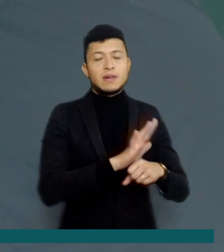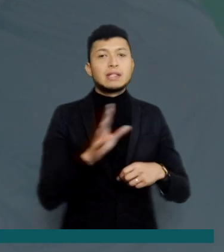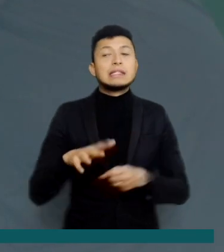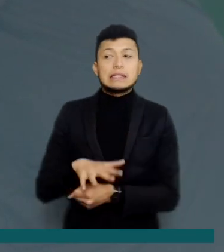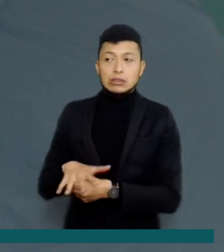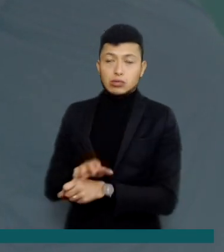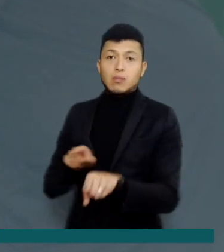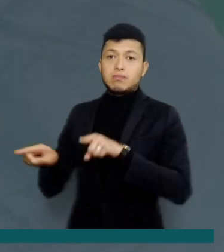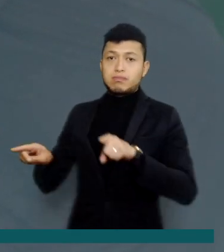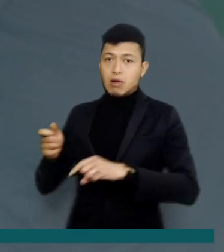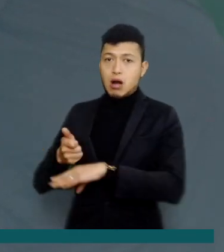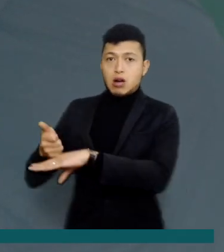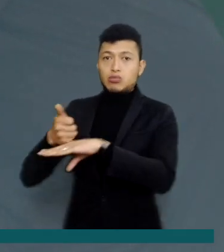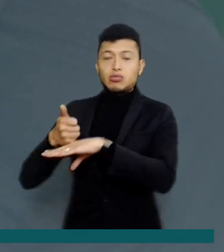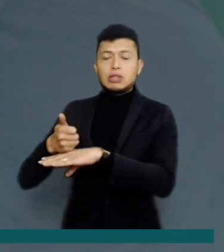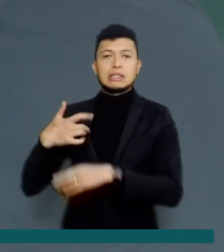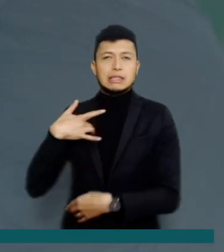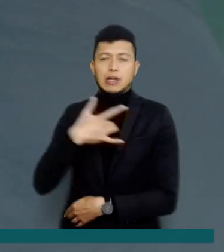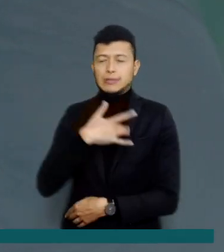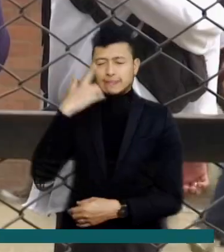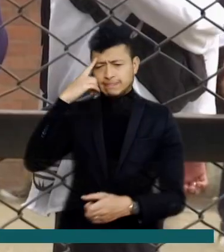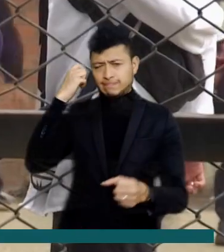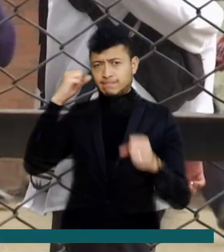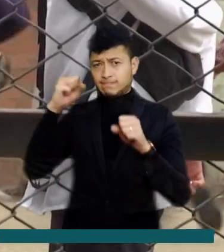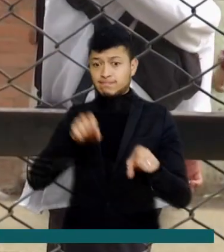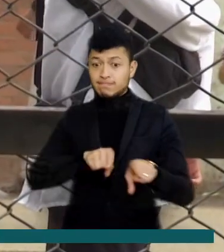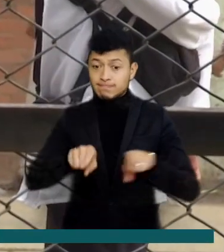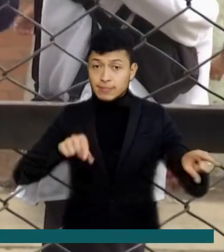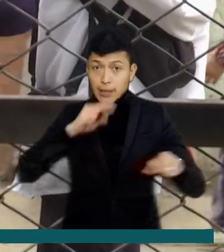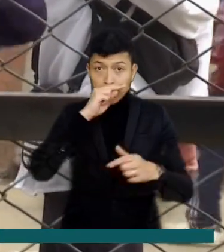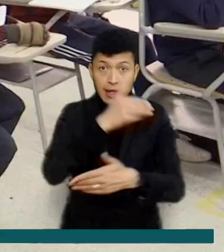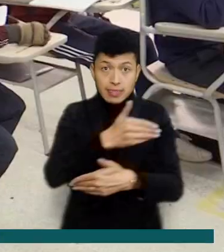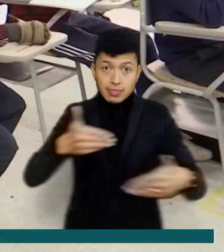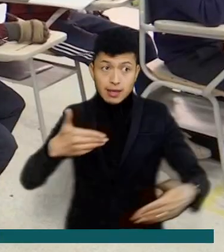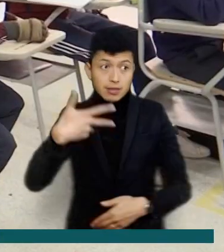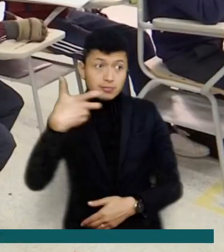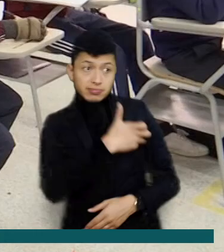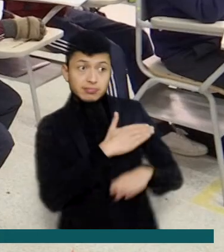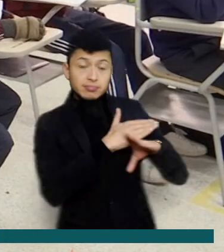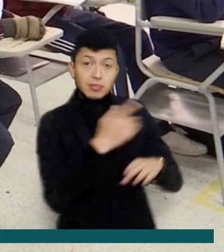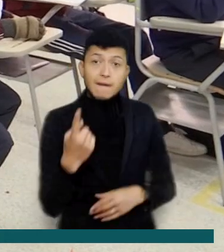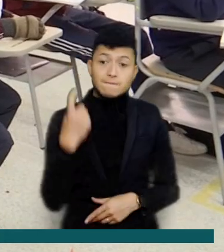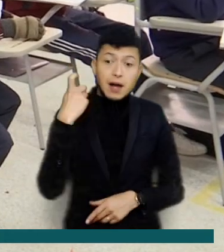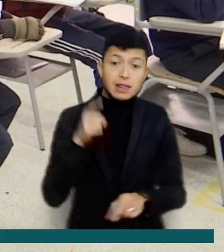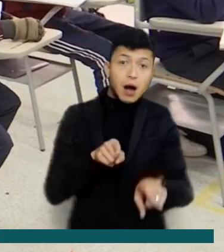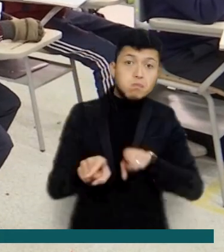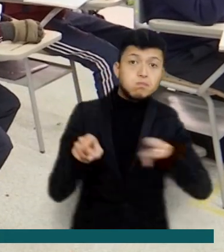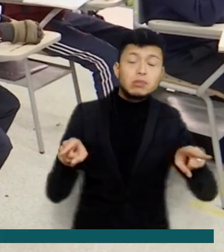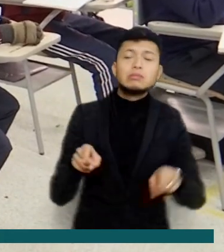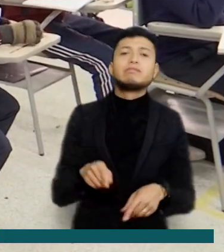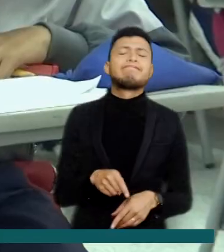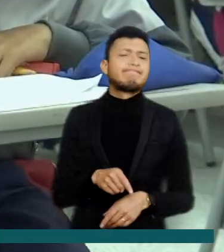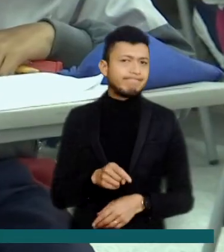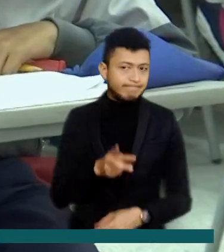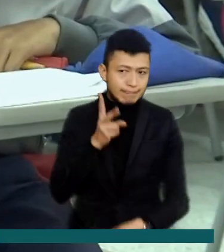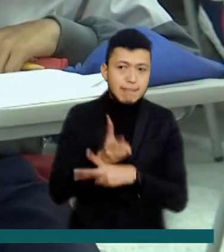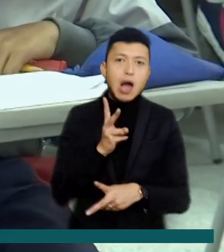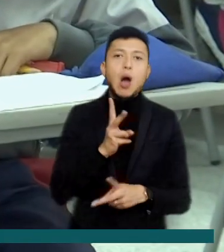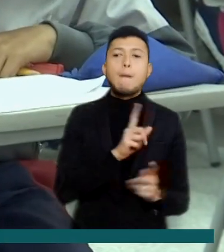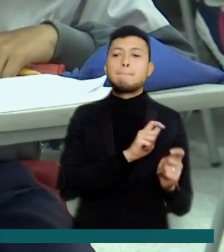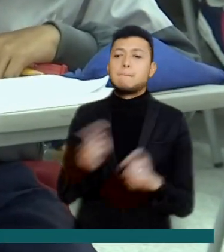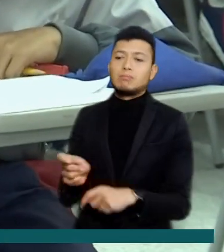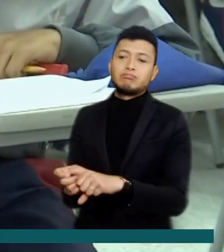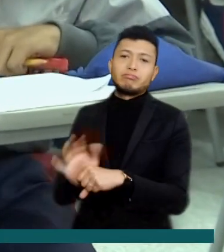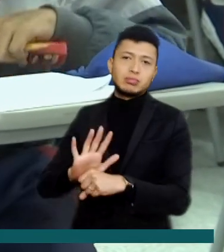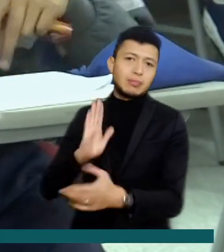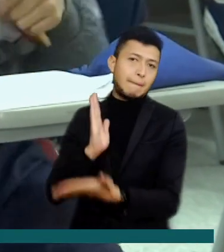situación que preocupa a las autoridades sanitarias, pues aseguran que los niños que aún no se han aplicado el biológico corren mayor riesgo